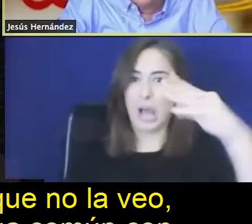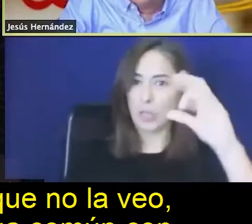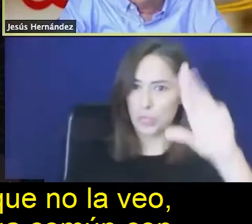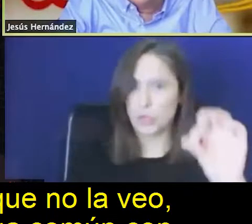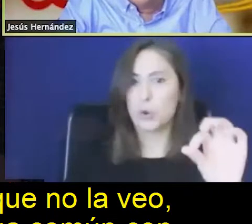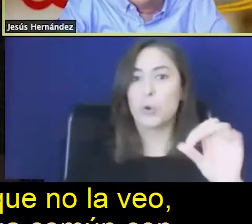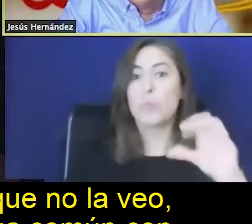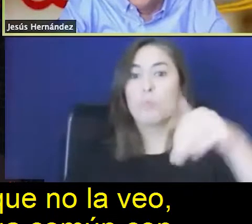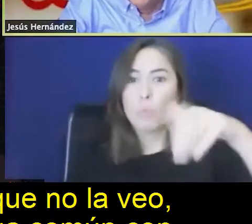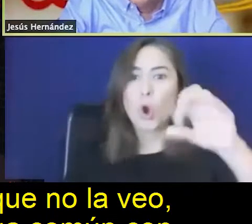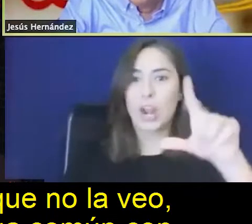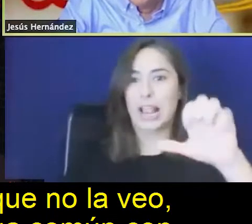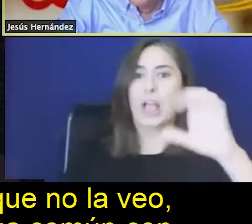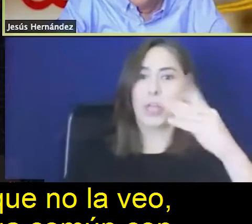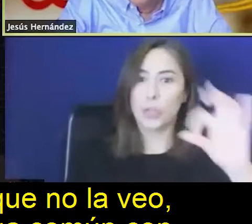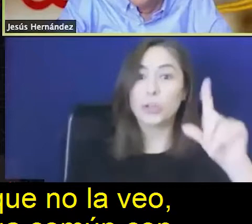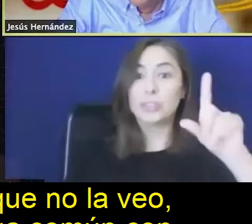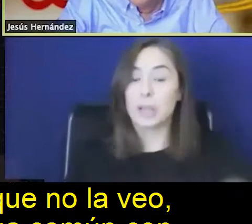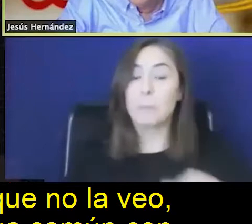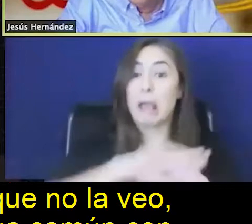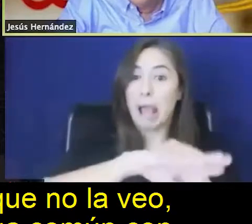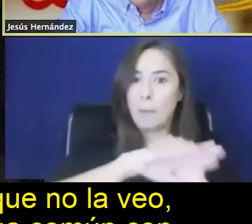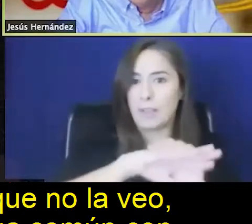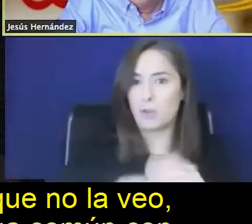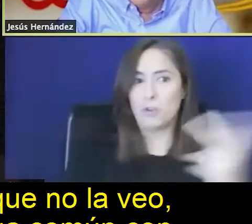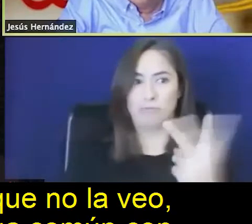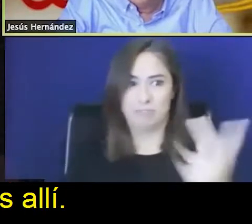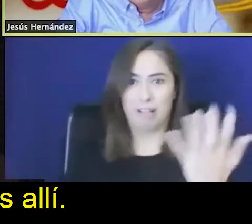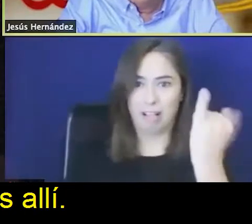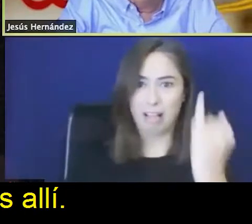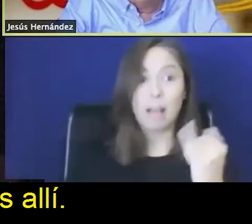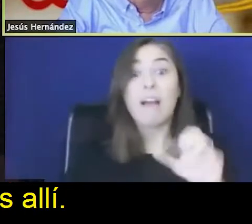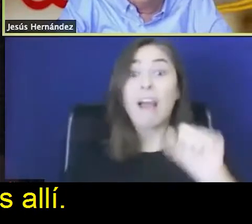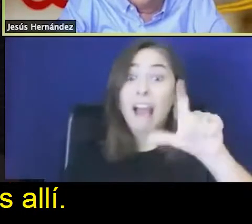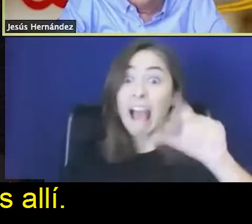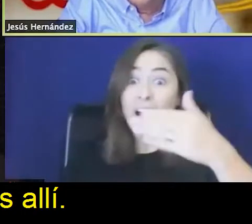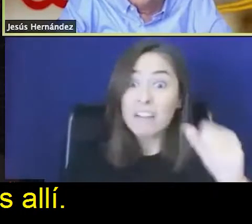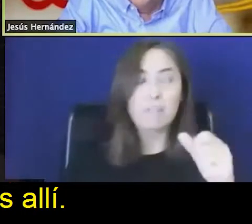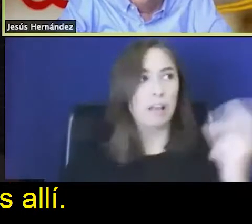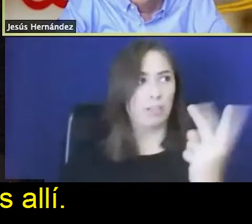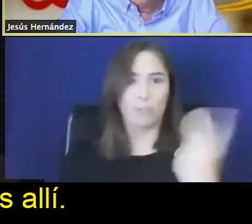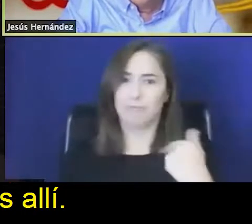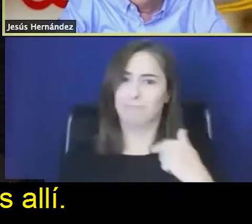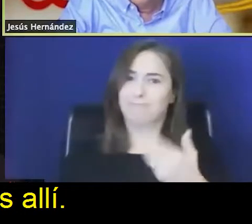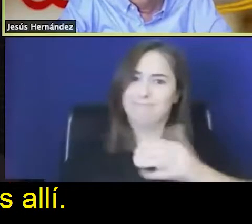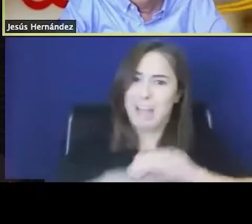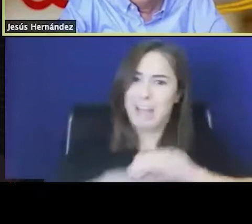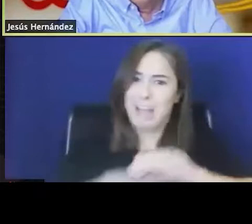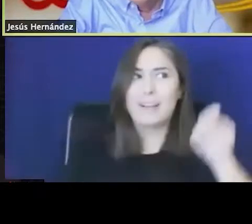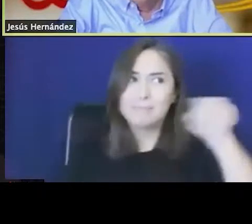mucho que no la veo, no sé qué tal va Alba, Alejandro, porque es una amiga común con la que nos hemos encontrado muchas veces